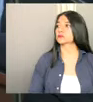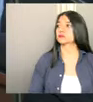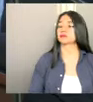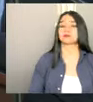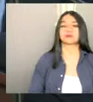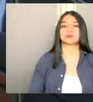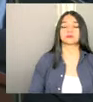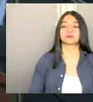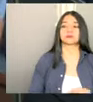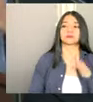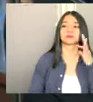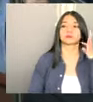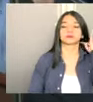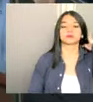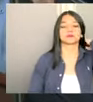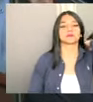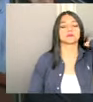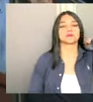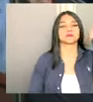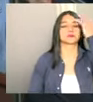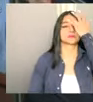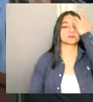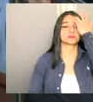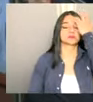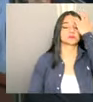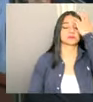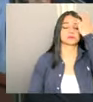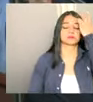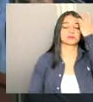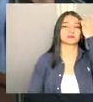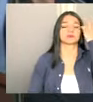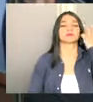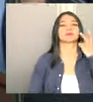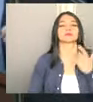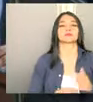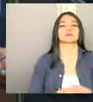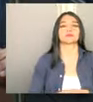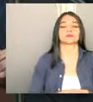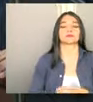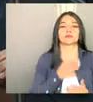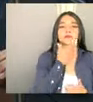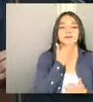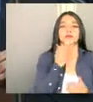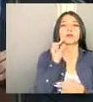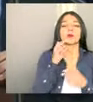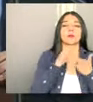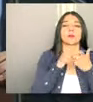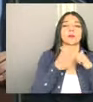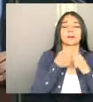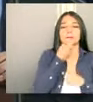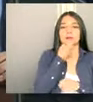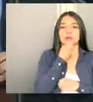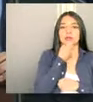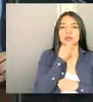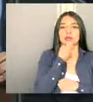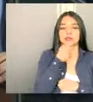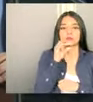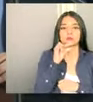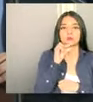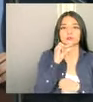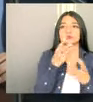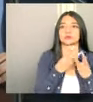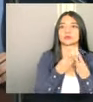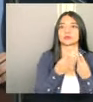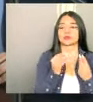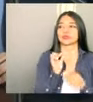El audio del parlante. Vamos a tratar de solventar este problema técnico que tenemos para poder escuchar